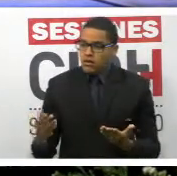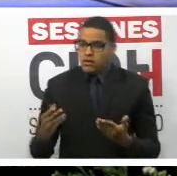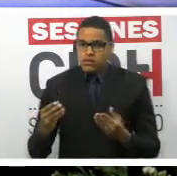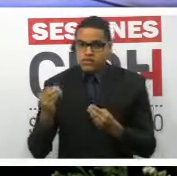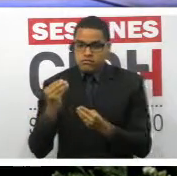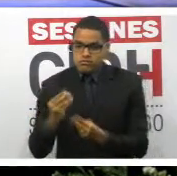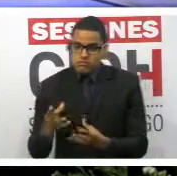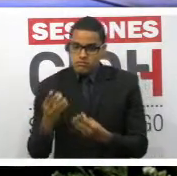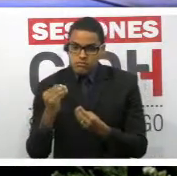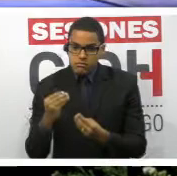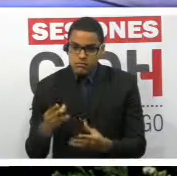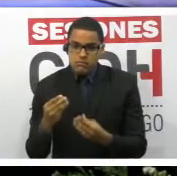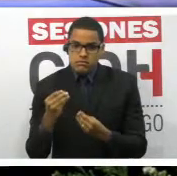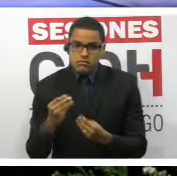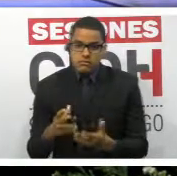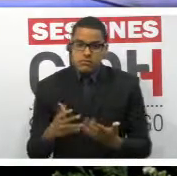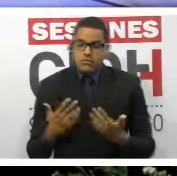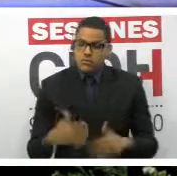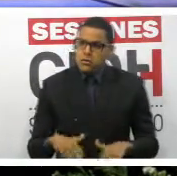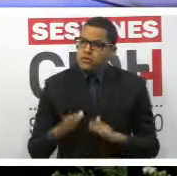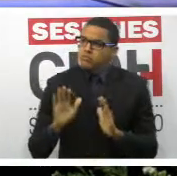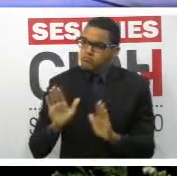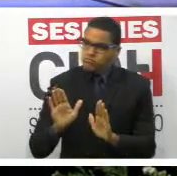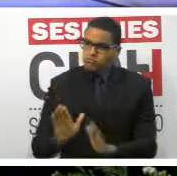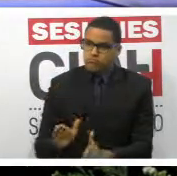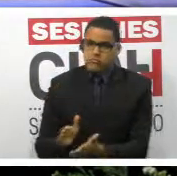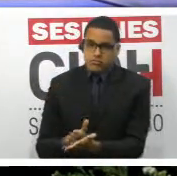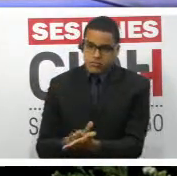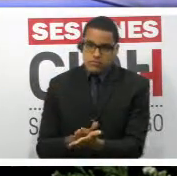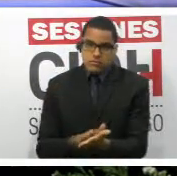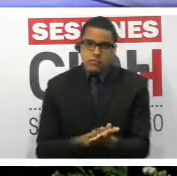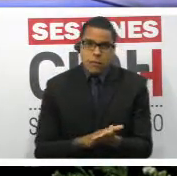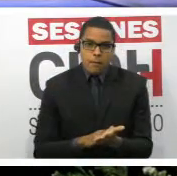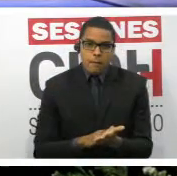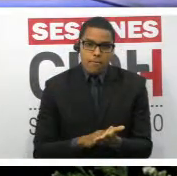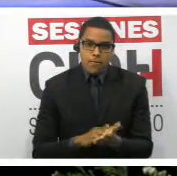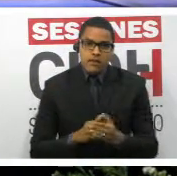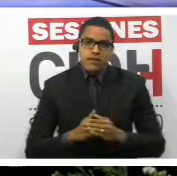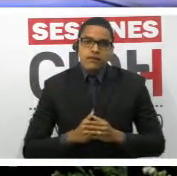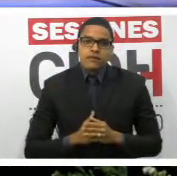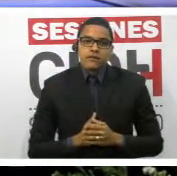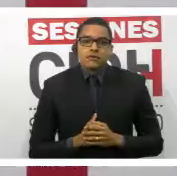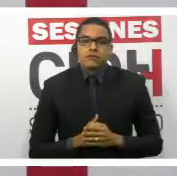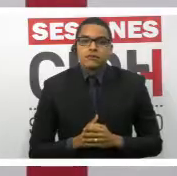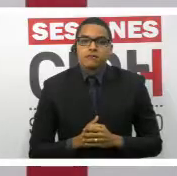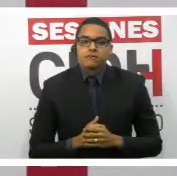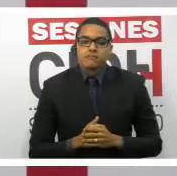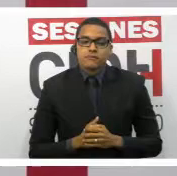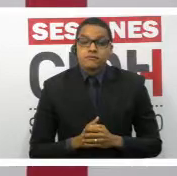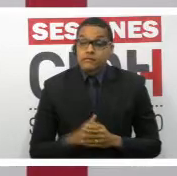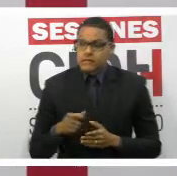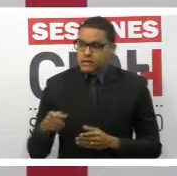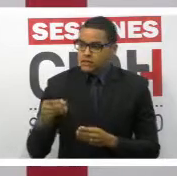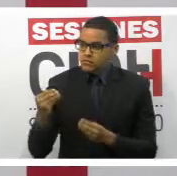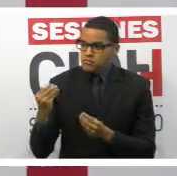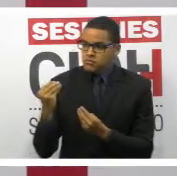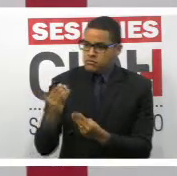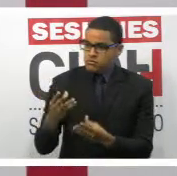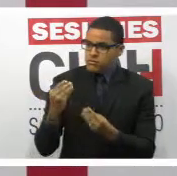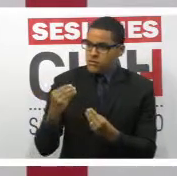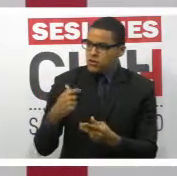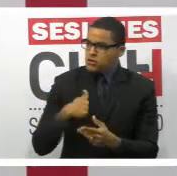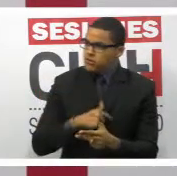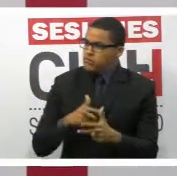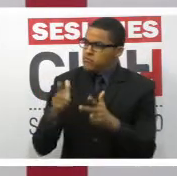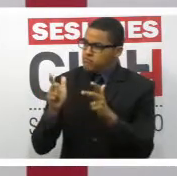en el fondo de la situación más